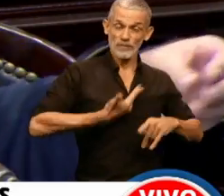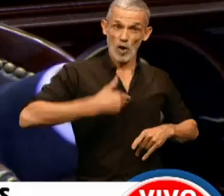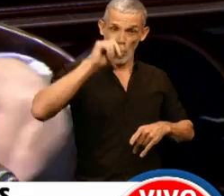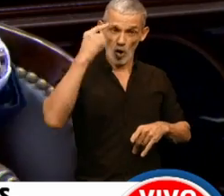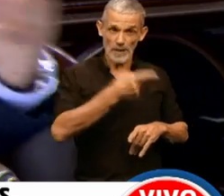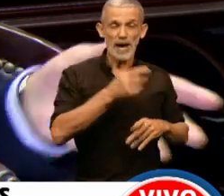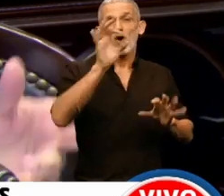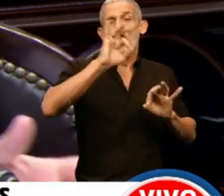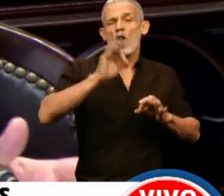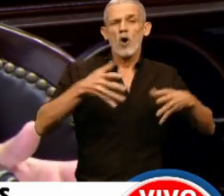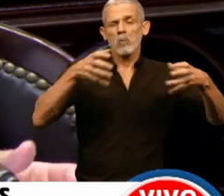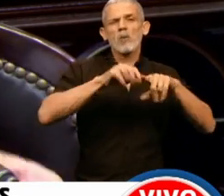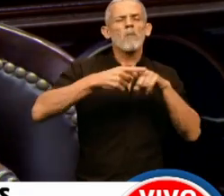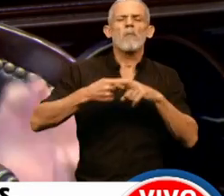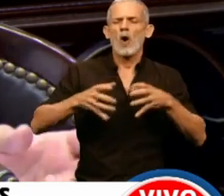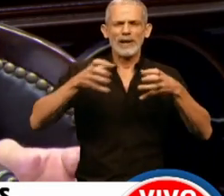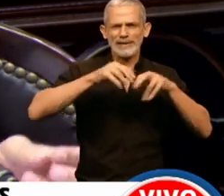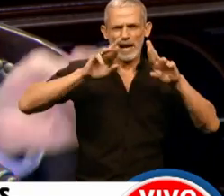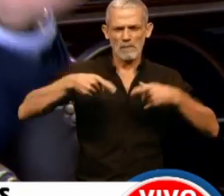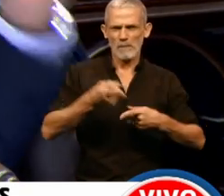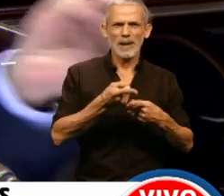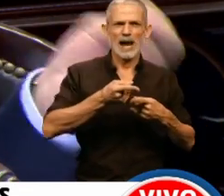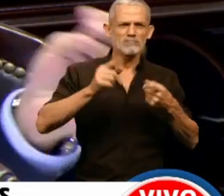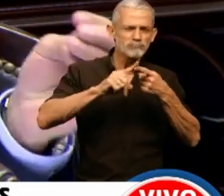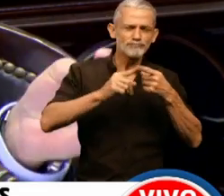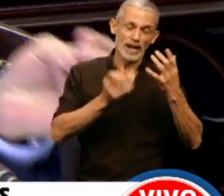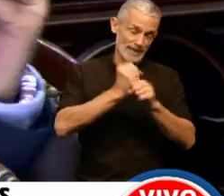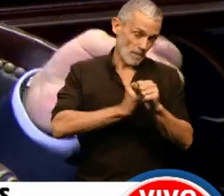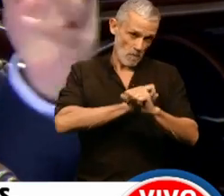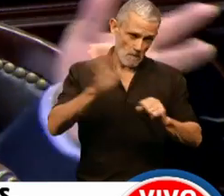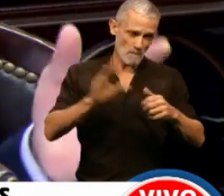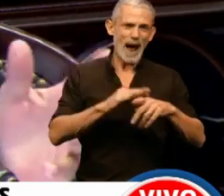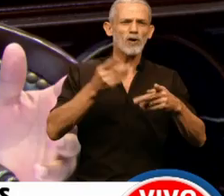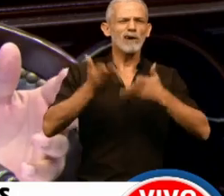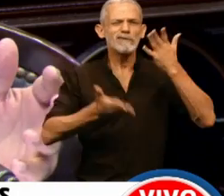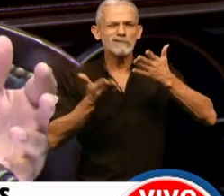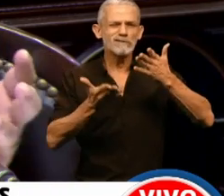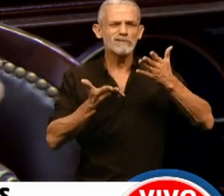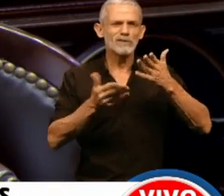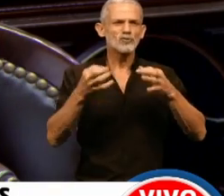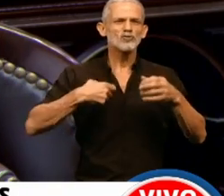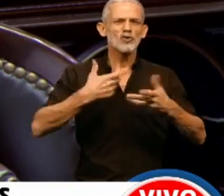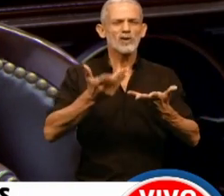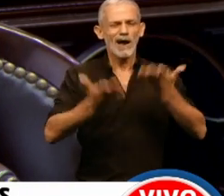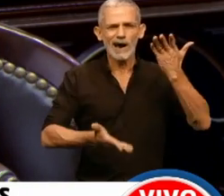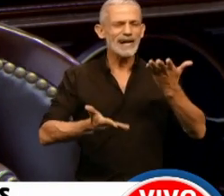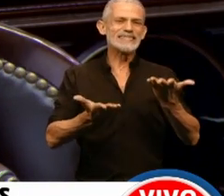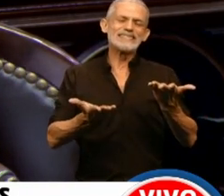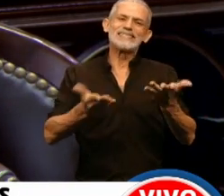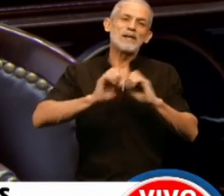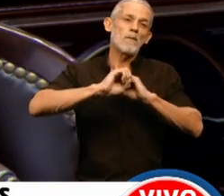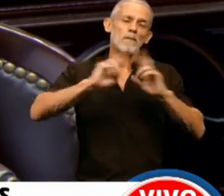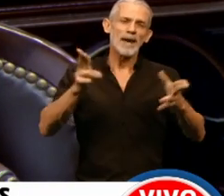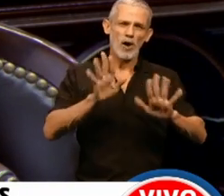o un conjunto de políticas combinan ineficiencia con injusticia social se está dando la